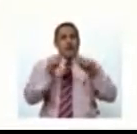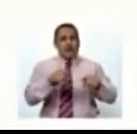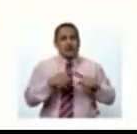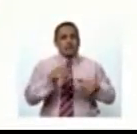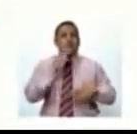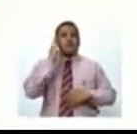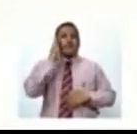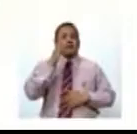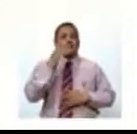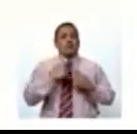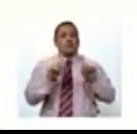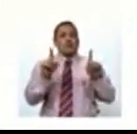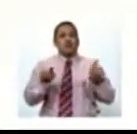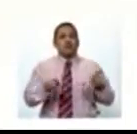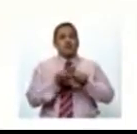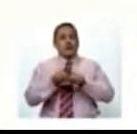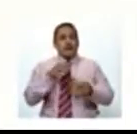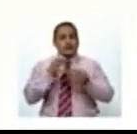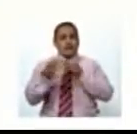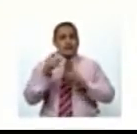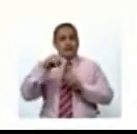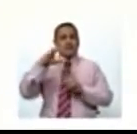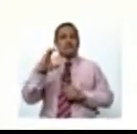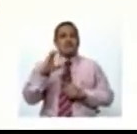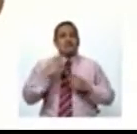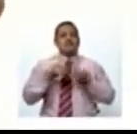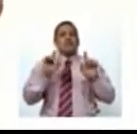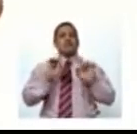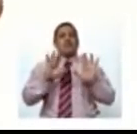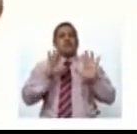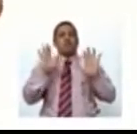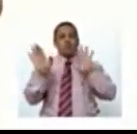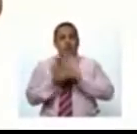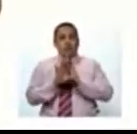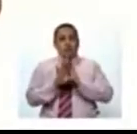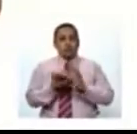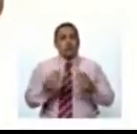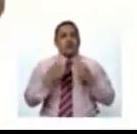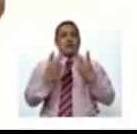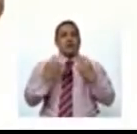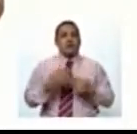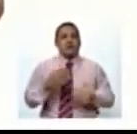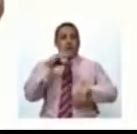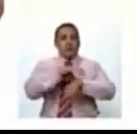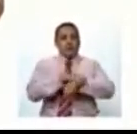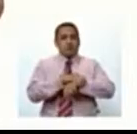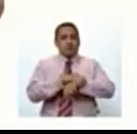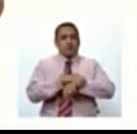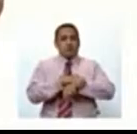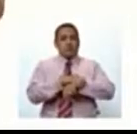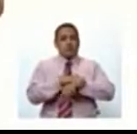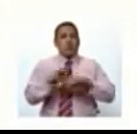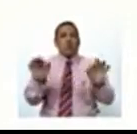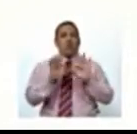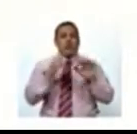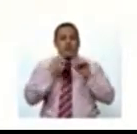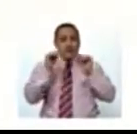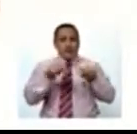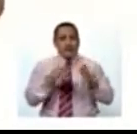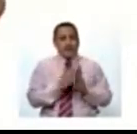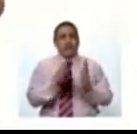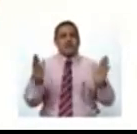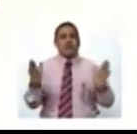excelencia el inicio. Sin embargo, dice el TC, si es que existe una detención, y aquí